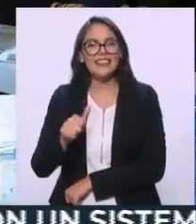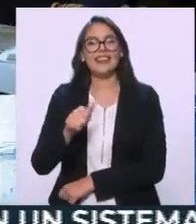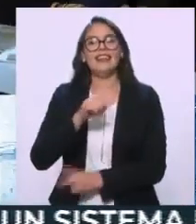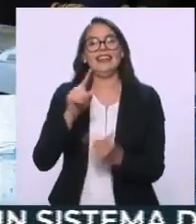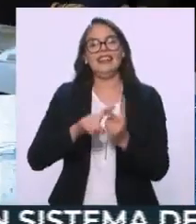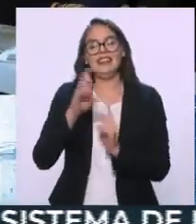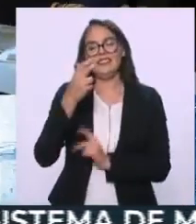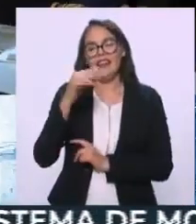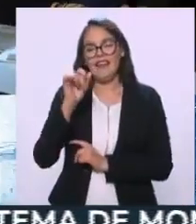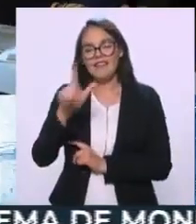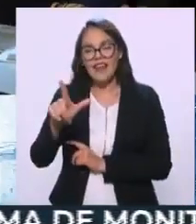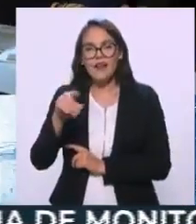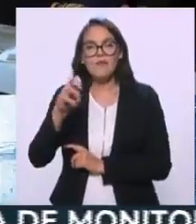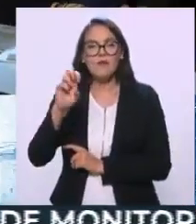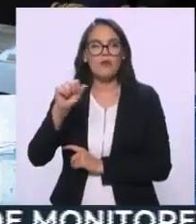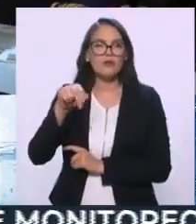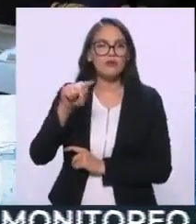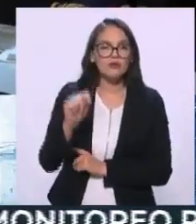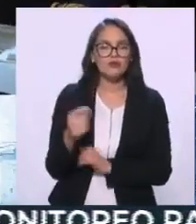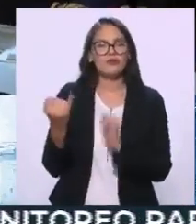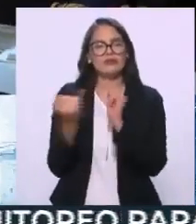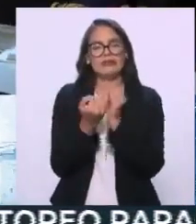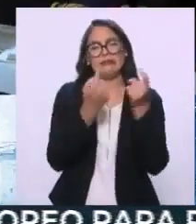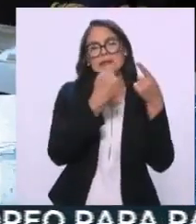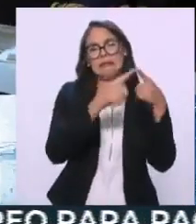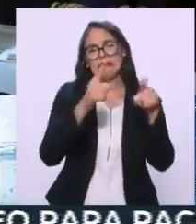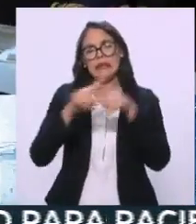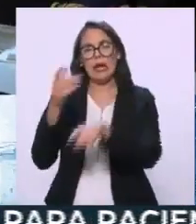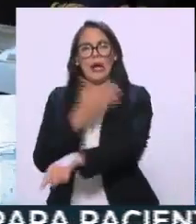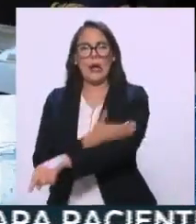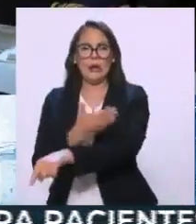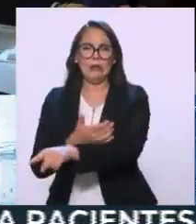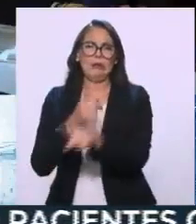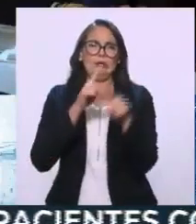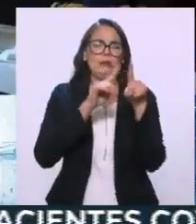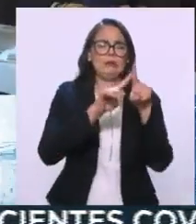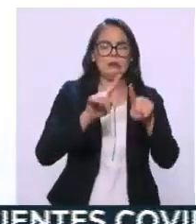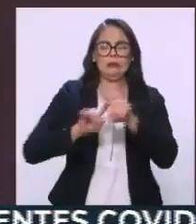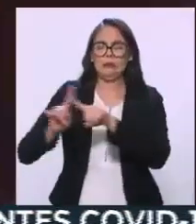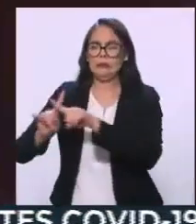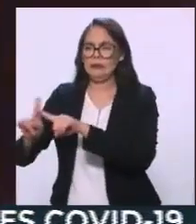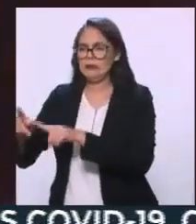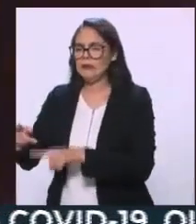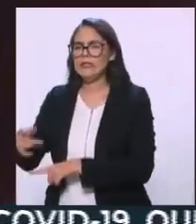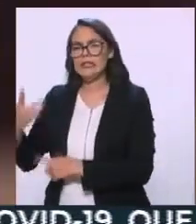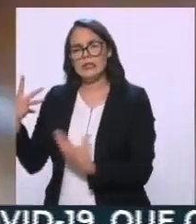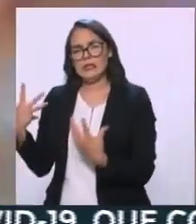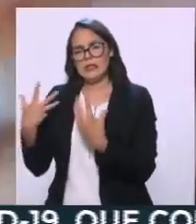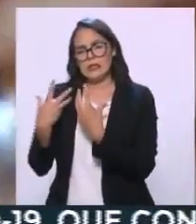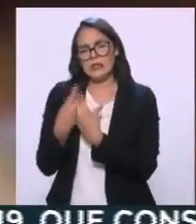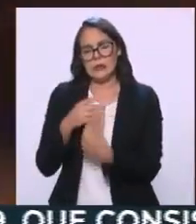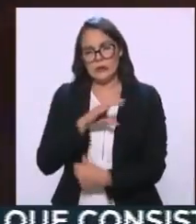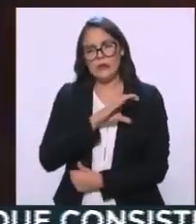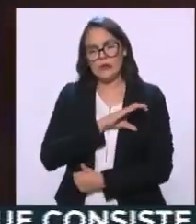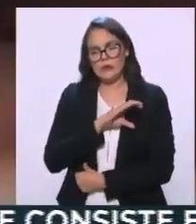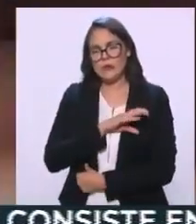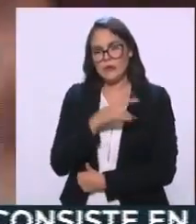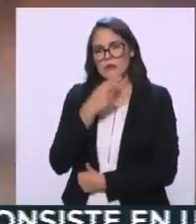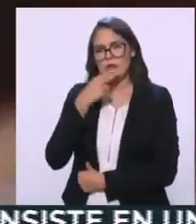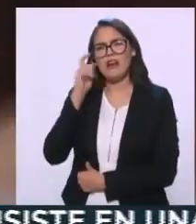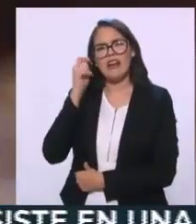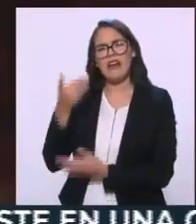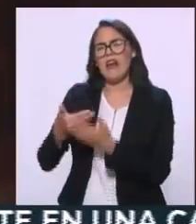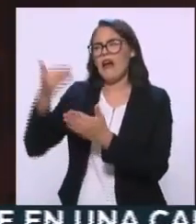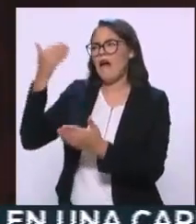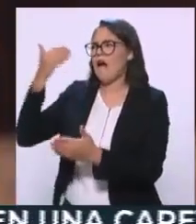Chantal Mouffe, y distintas compañeras y compañeros que se sienten concernidos por una problemática que viene